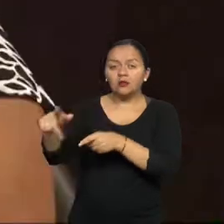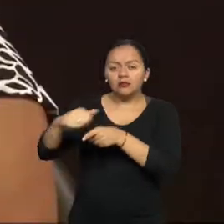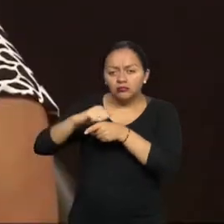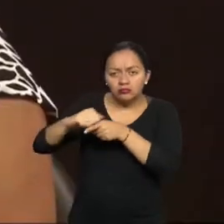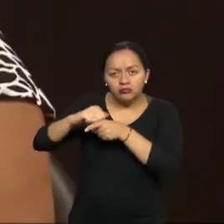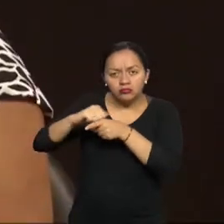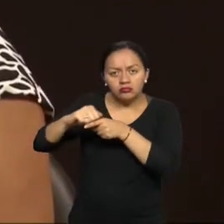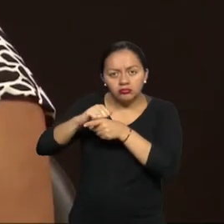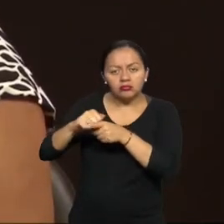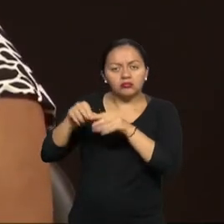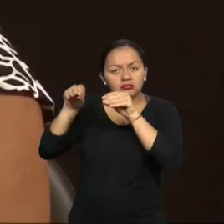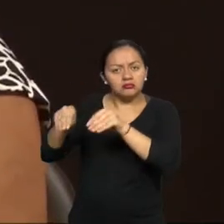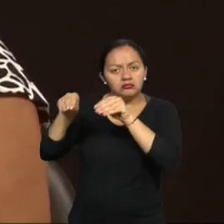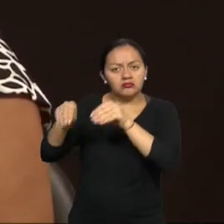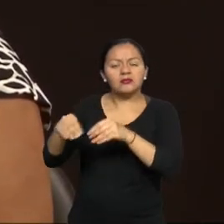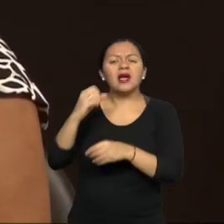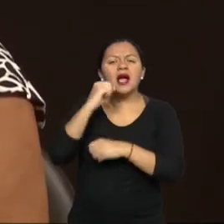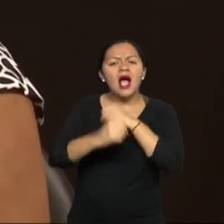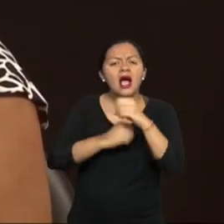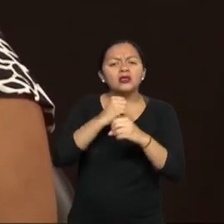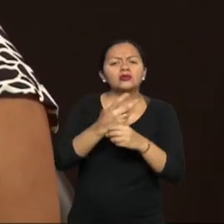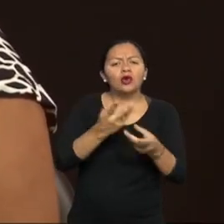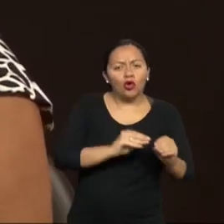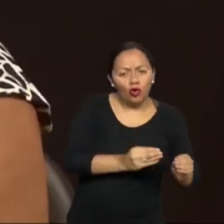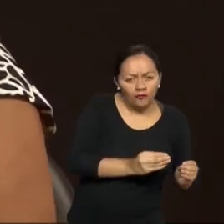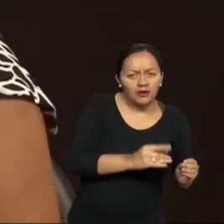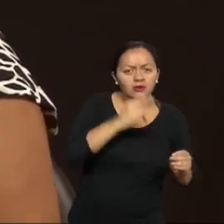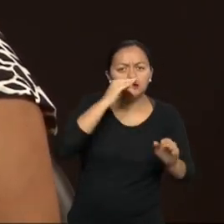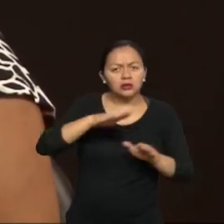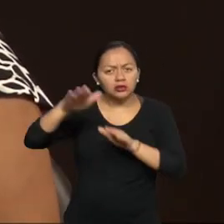ustedes tienen, ¿personas de qué edades nomadas están participando?